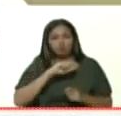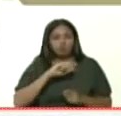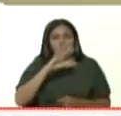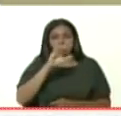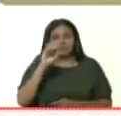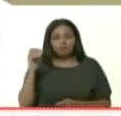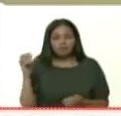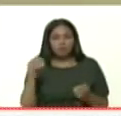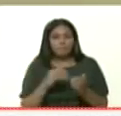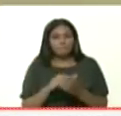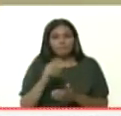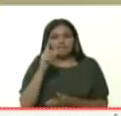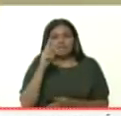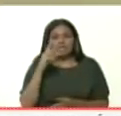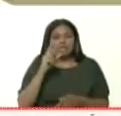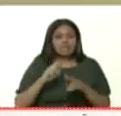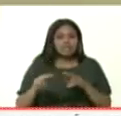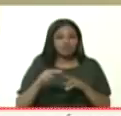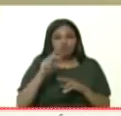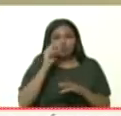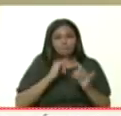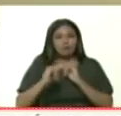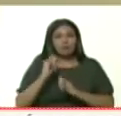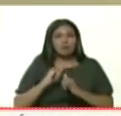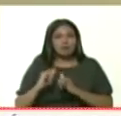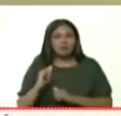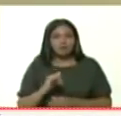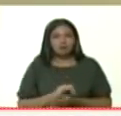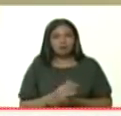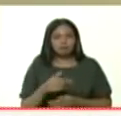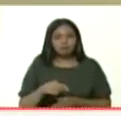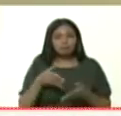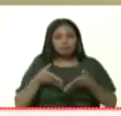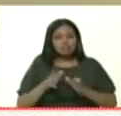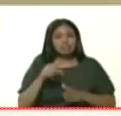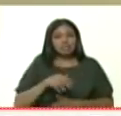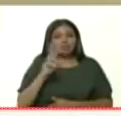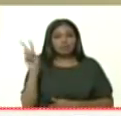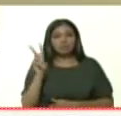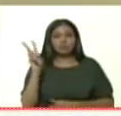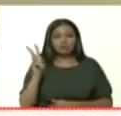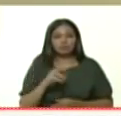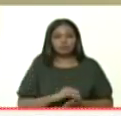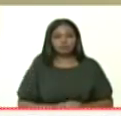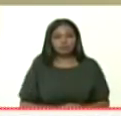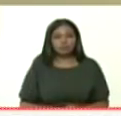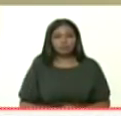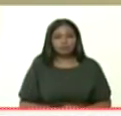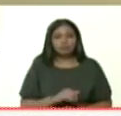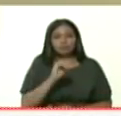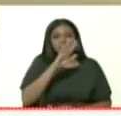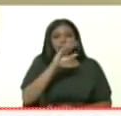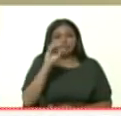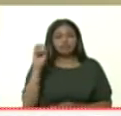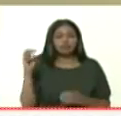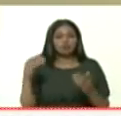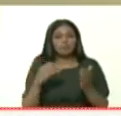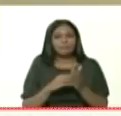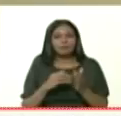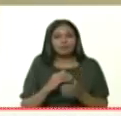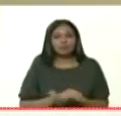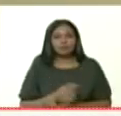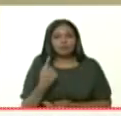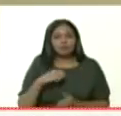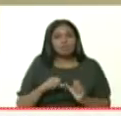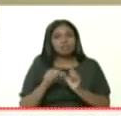500.000 muchachitos y muchachitas, carajitos y carajitas que nacen en Venezuela. 500.000. Tenemos